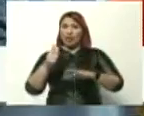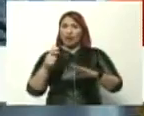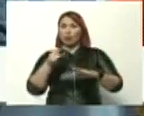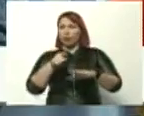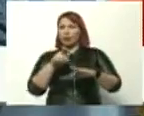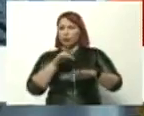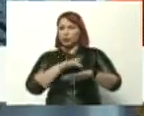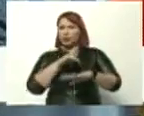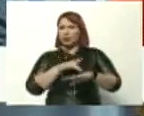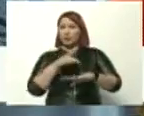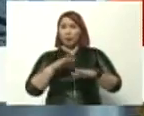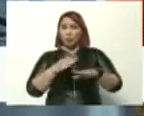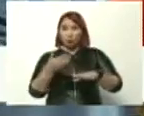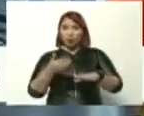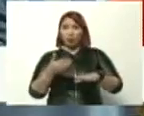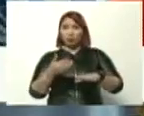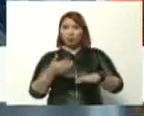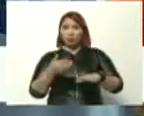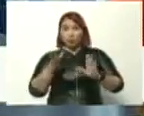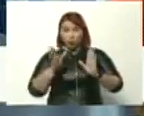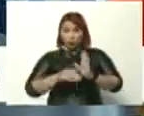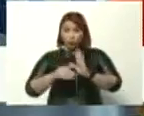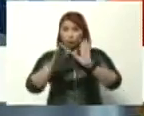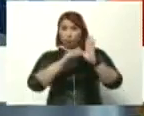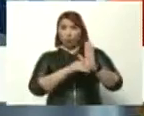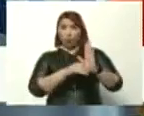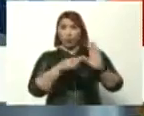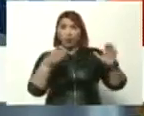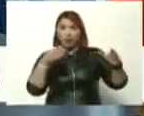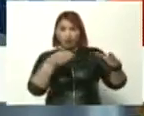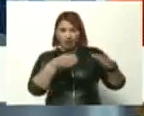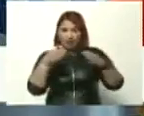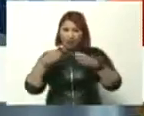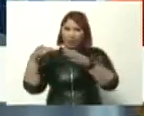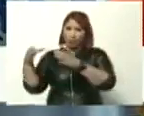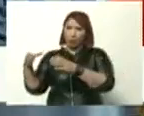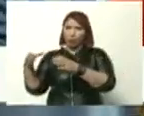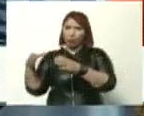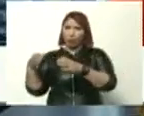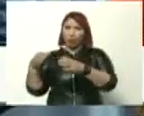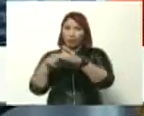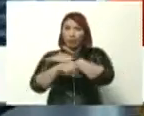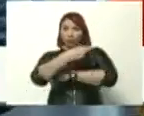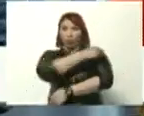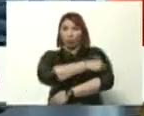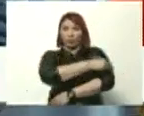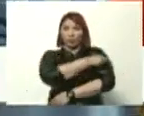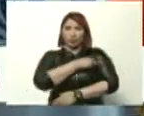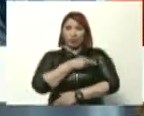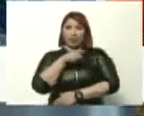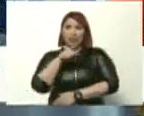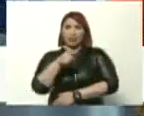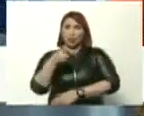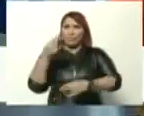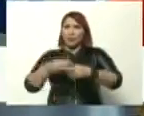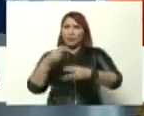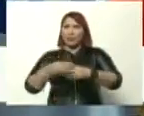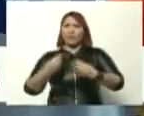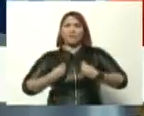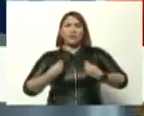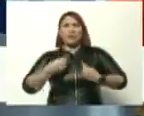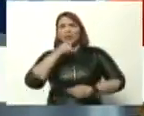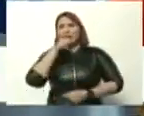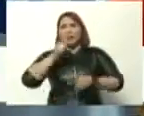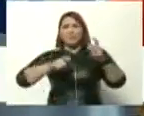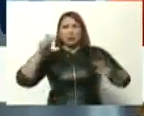tentativa? Porque obviamente al sustraer estos implementos en dicho hospital colocaron en riesgo la vida de quienes